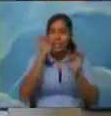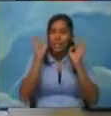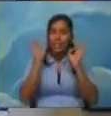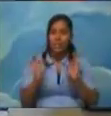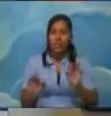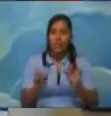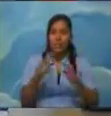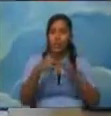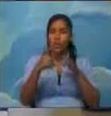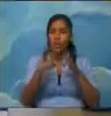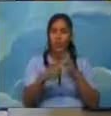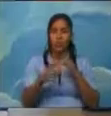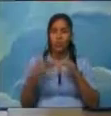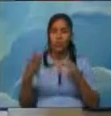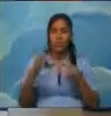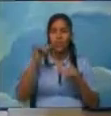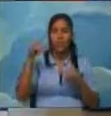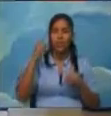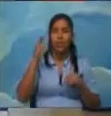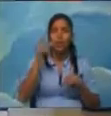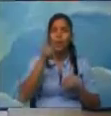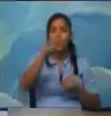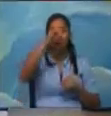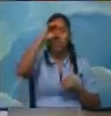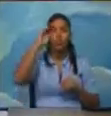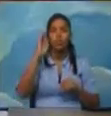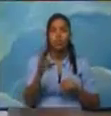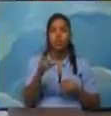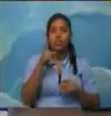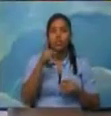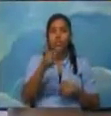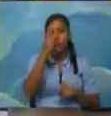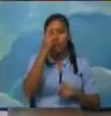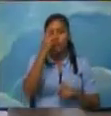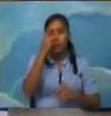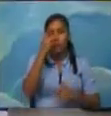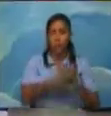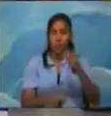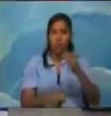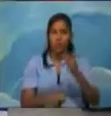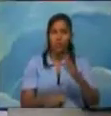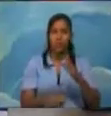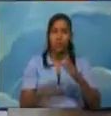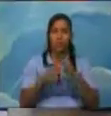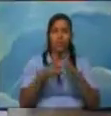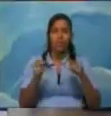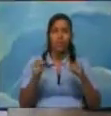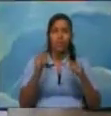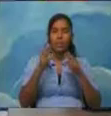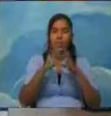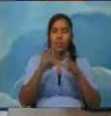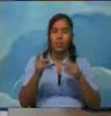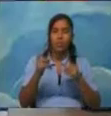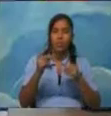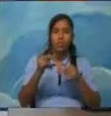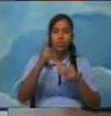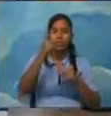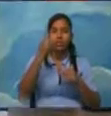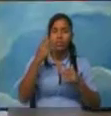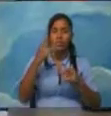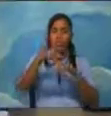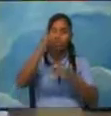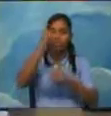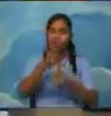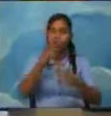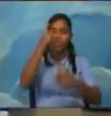ninguna cosa que Jehová tu Dios te ha prohibido. ¿Cuáles son las imágenes que el Señor